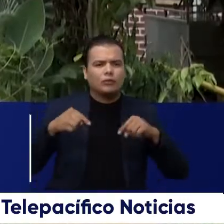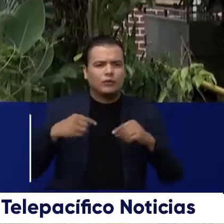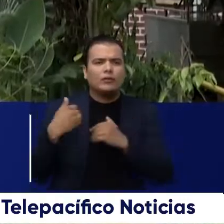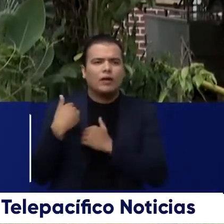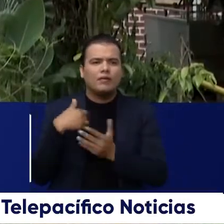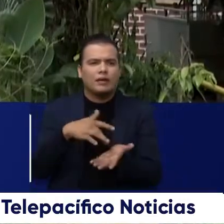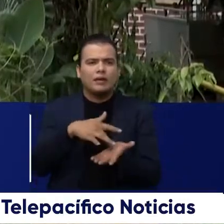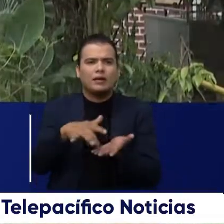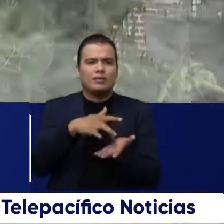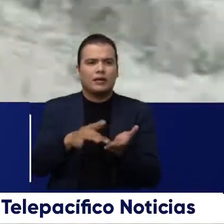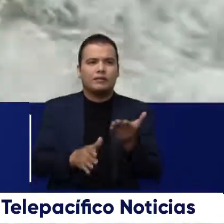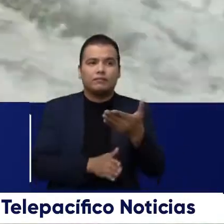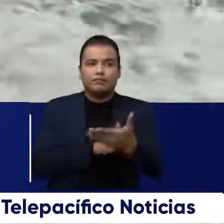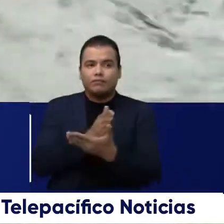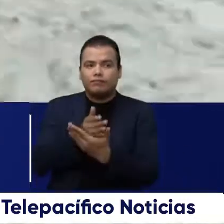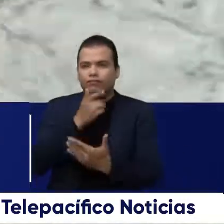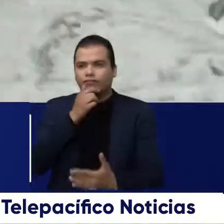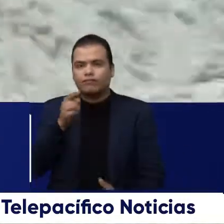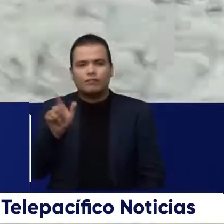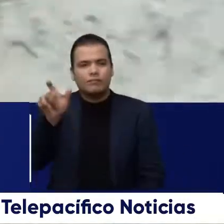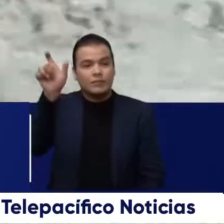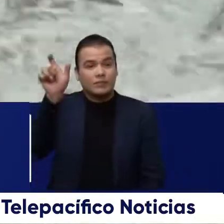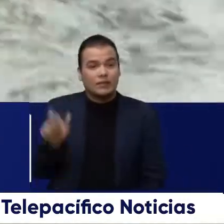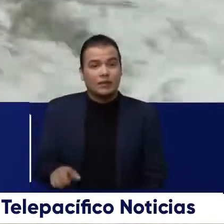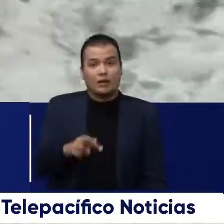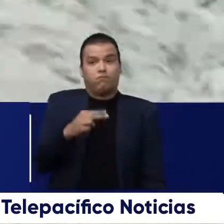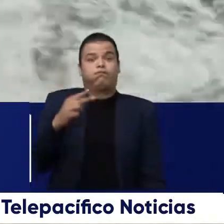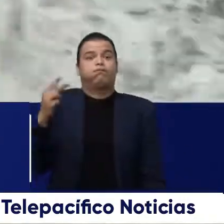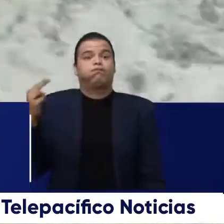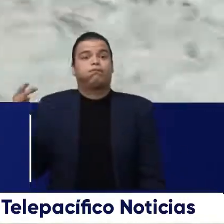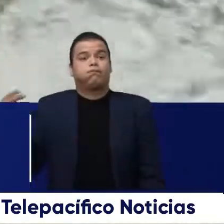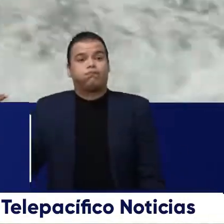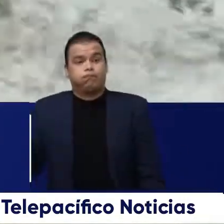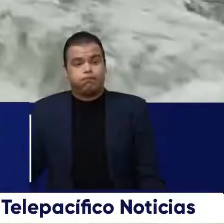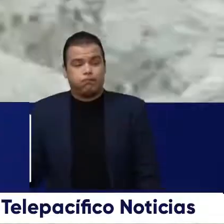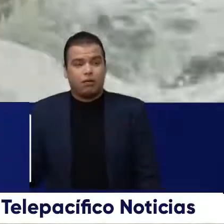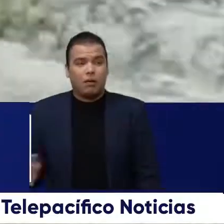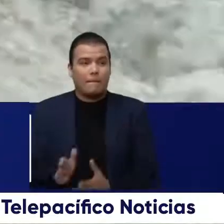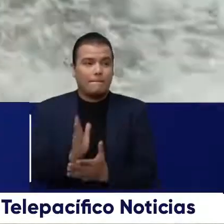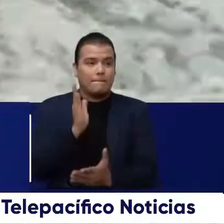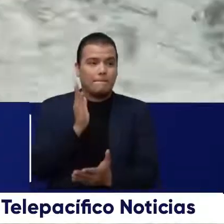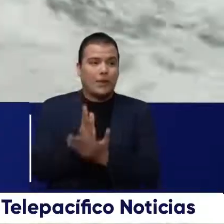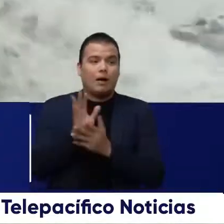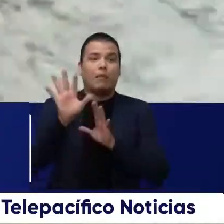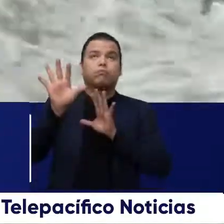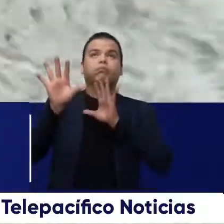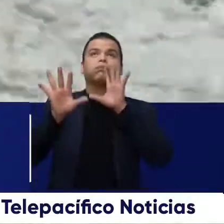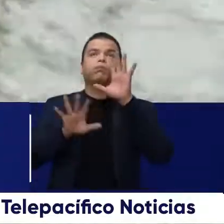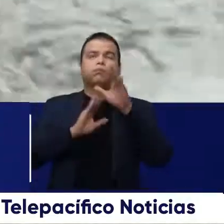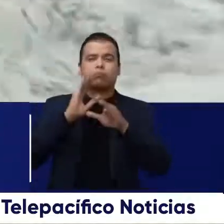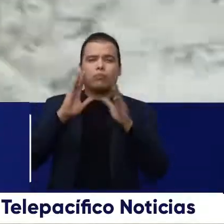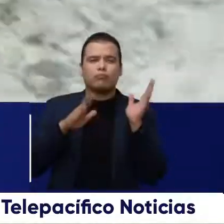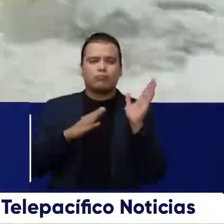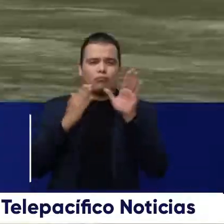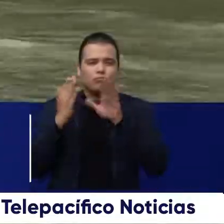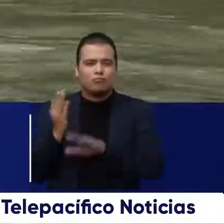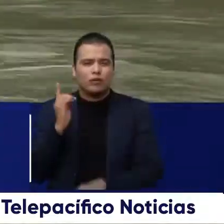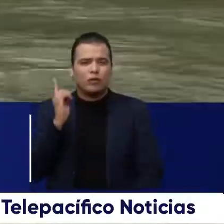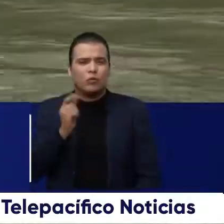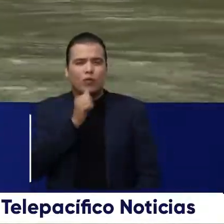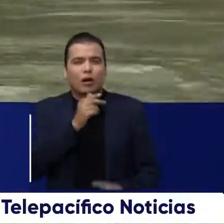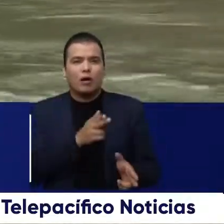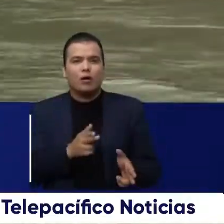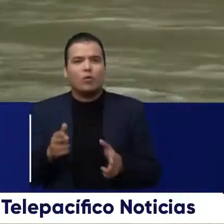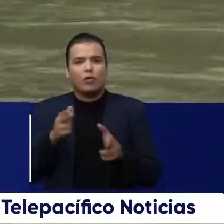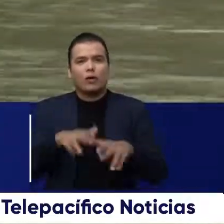socorro, atendieron un nuevo caso de una persona que cayó al río y se presentó el ahogamiento. Los bomberos atendieron este caso.